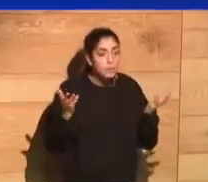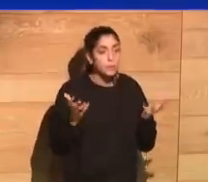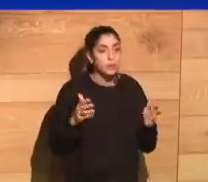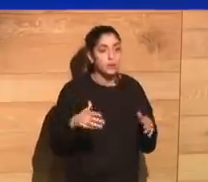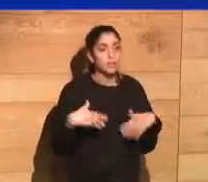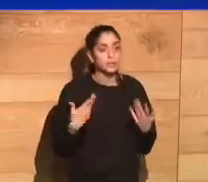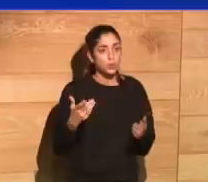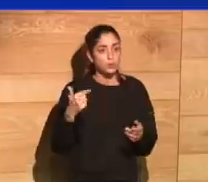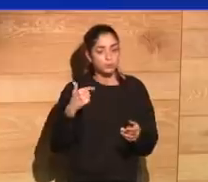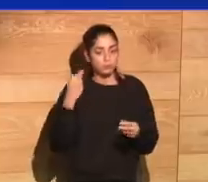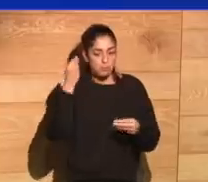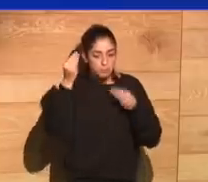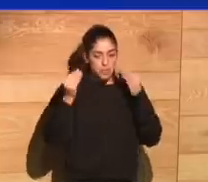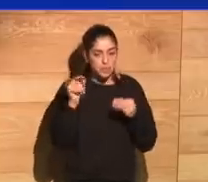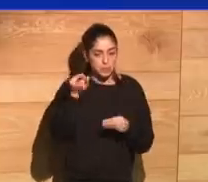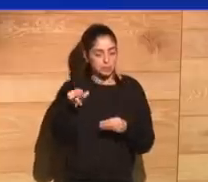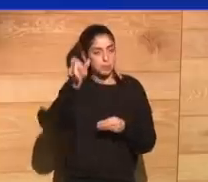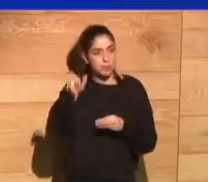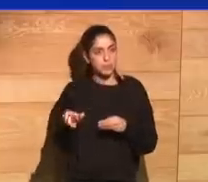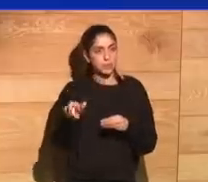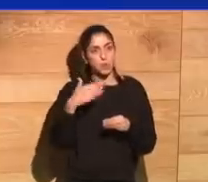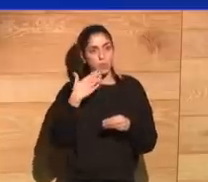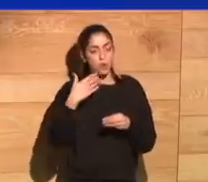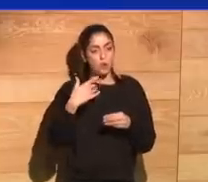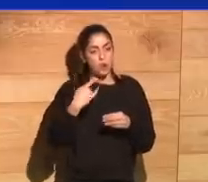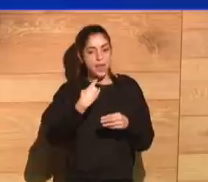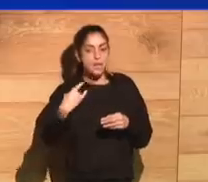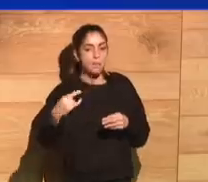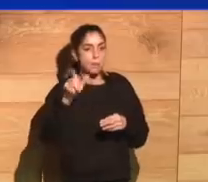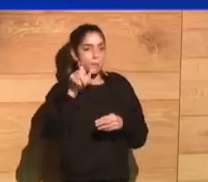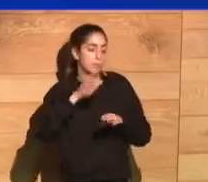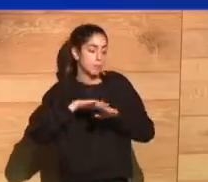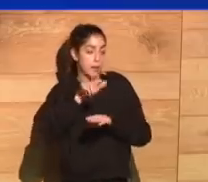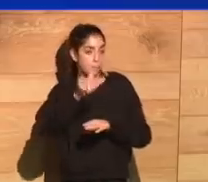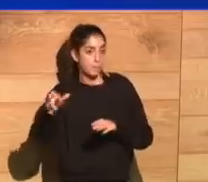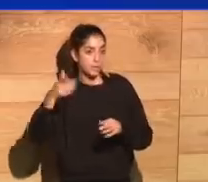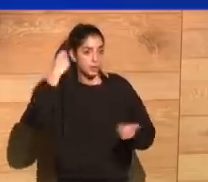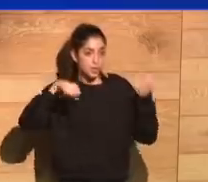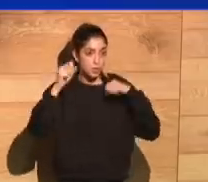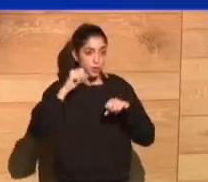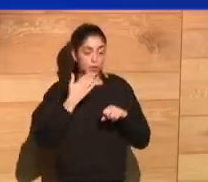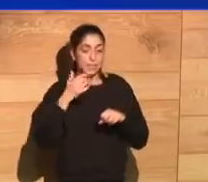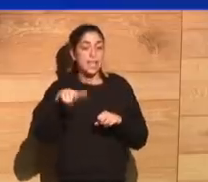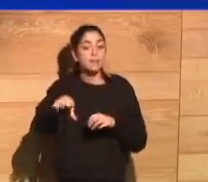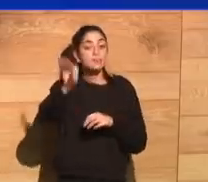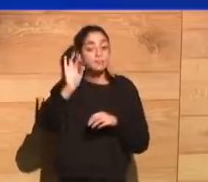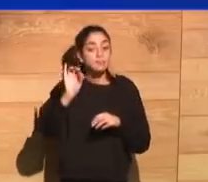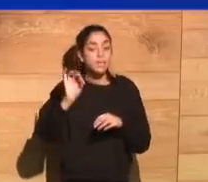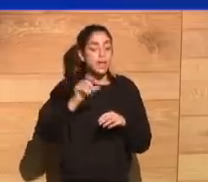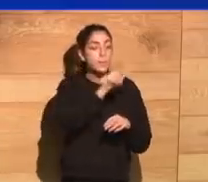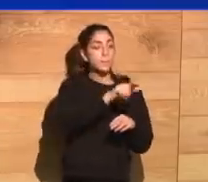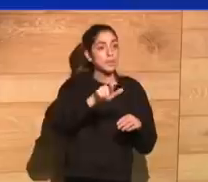lo consideraban además como un, efectivamente, imán de actores, en el sentido de que si empiezas por él, otros se van a querer sumar, porque hay un elemento